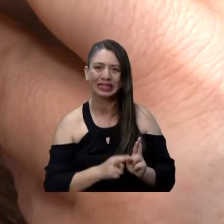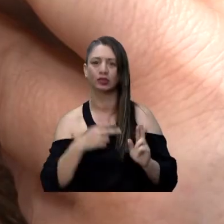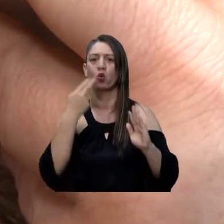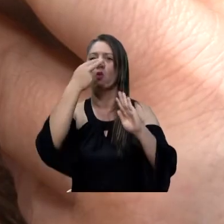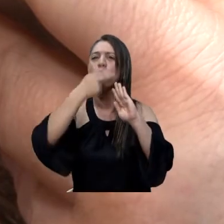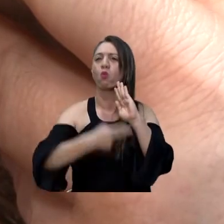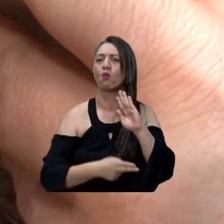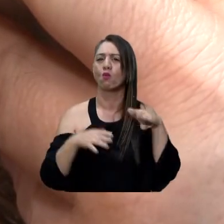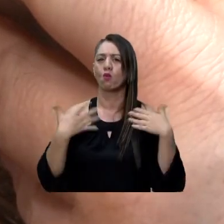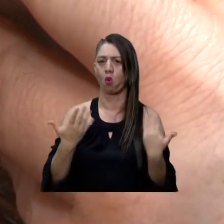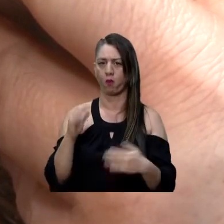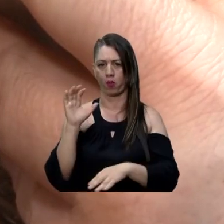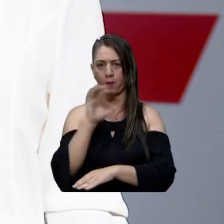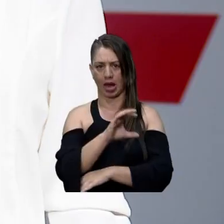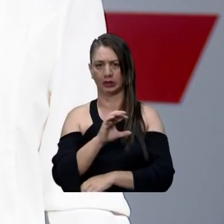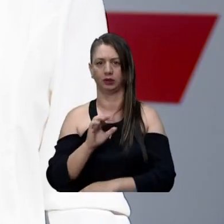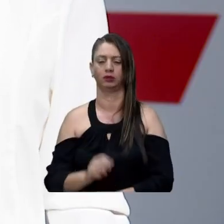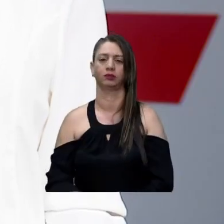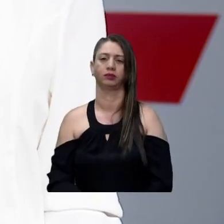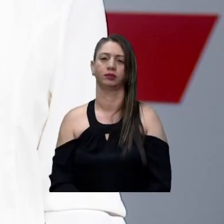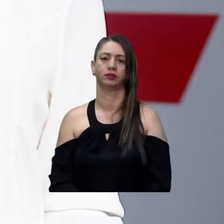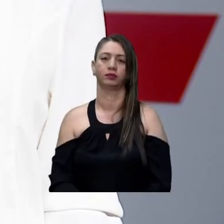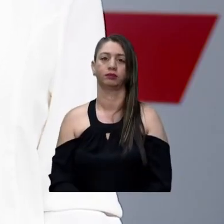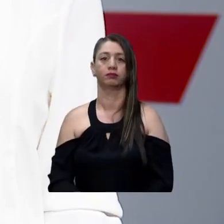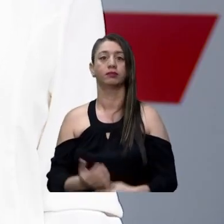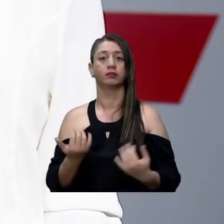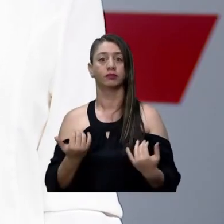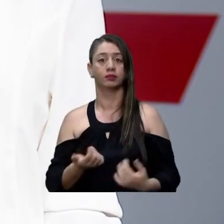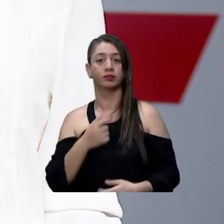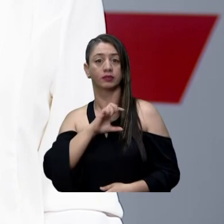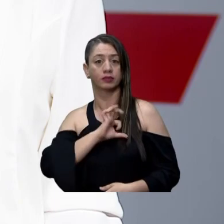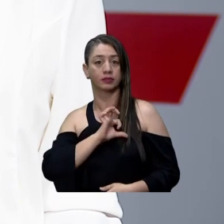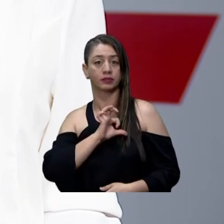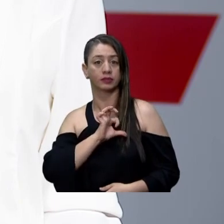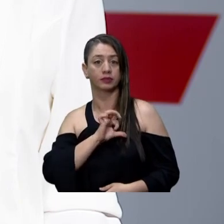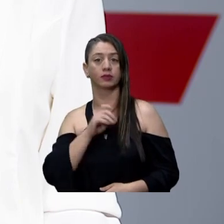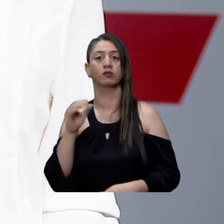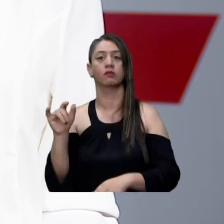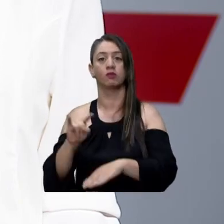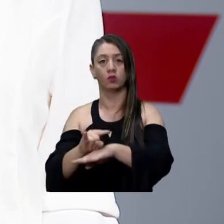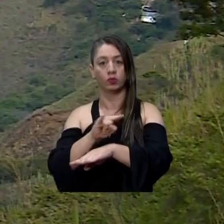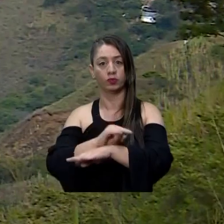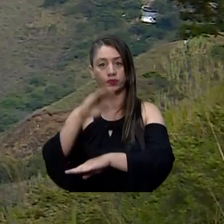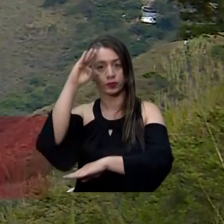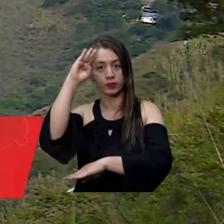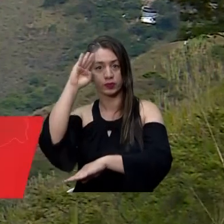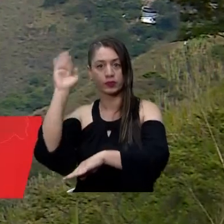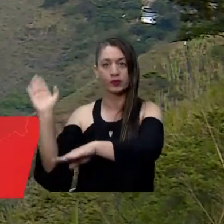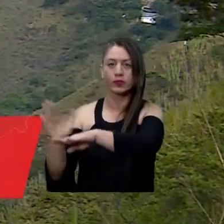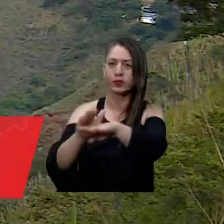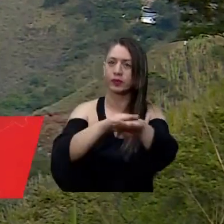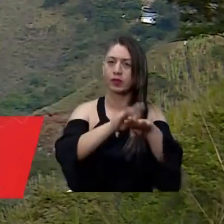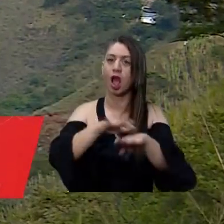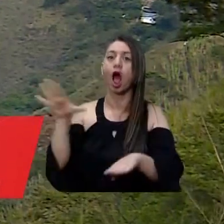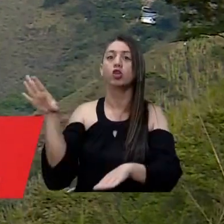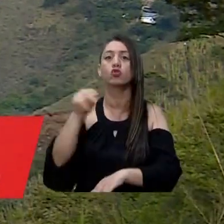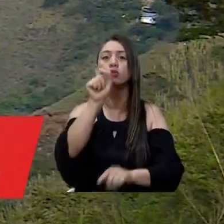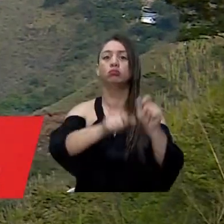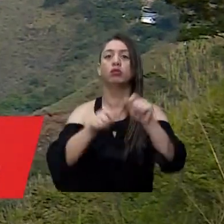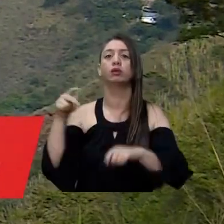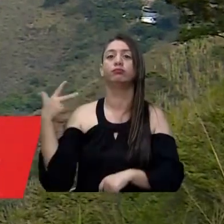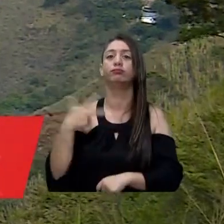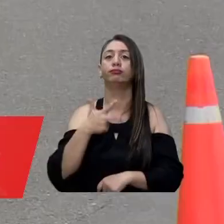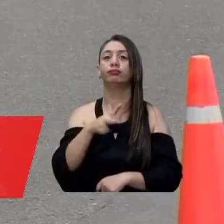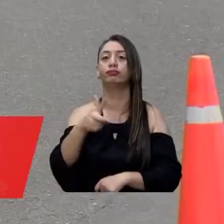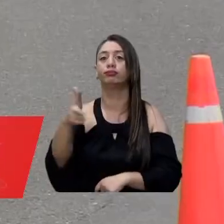valerosa historia de nuestro país. Desde este sábado, las autoridades están haciendo un llamado a todos los viajeros de Semana